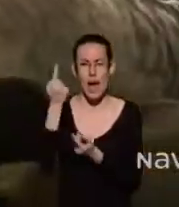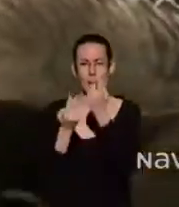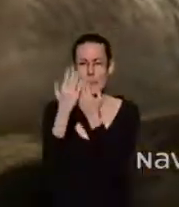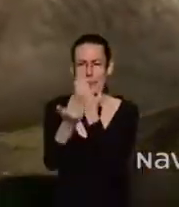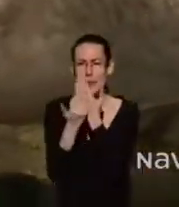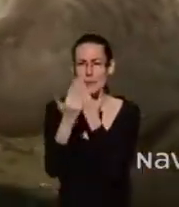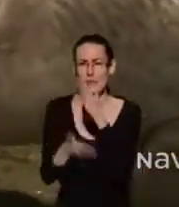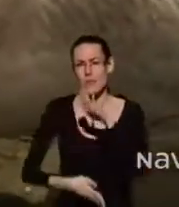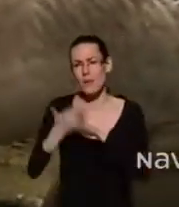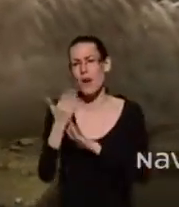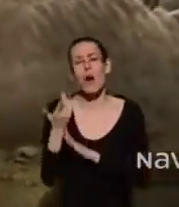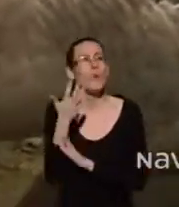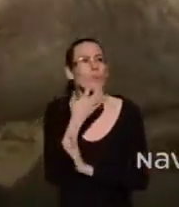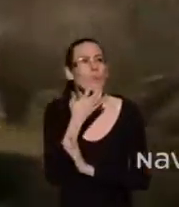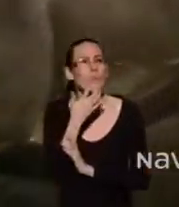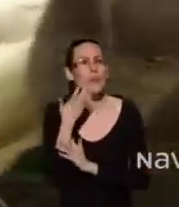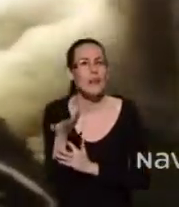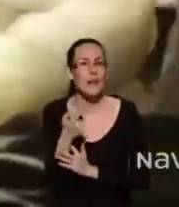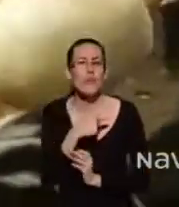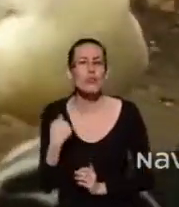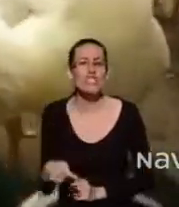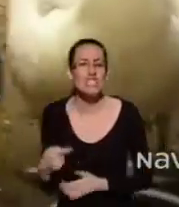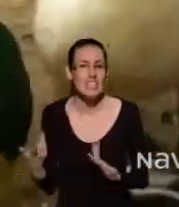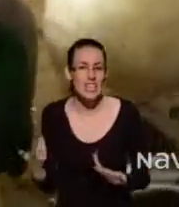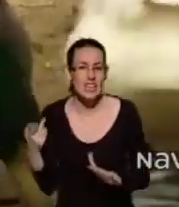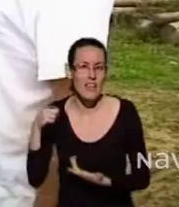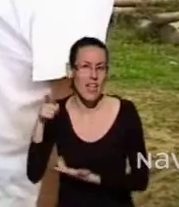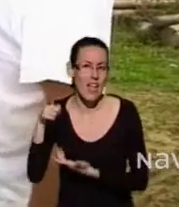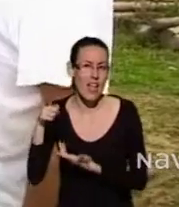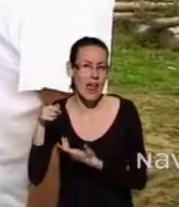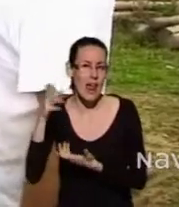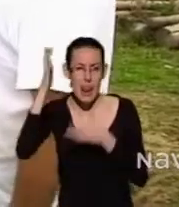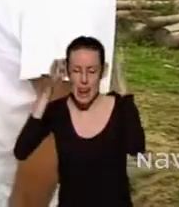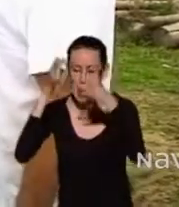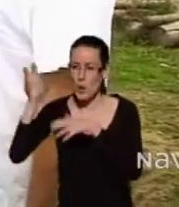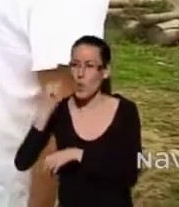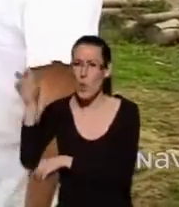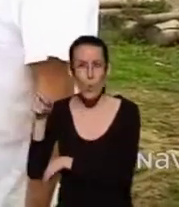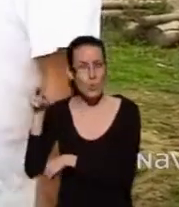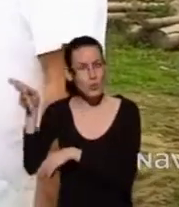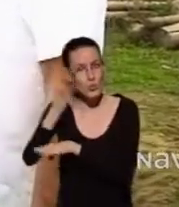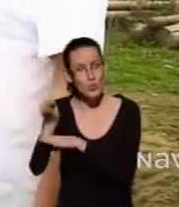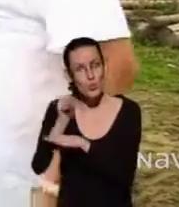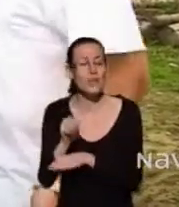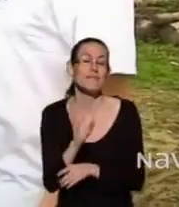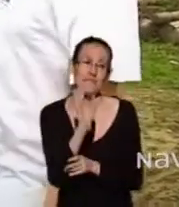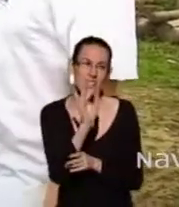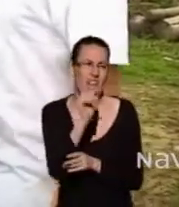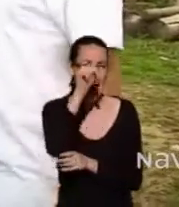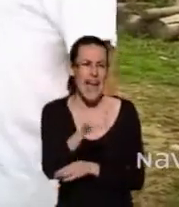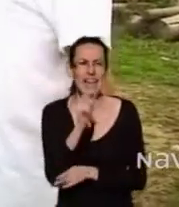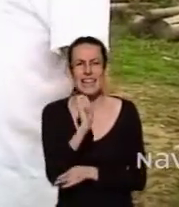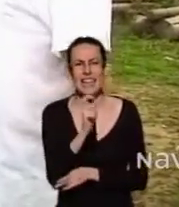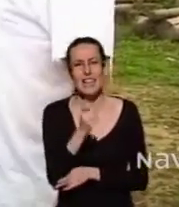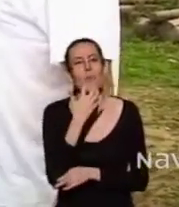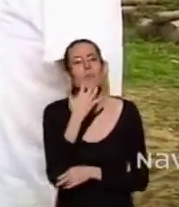por ejemplo, a Chile, os trae aquí los animales y vosotros los cuidáis. Aquí hay de un montón de familias que nos han traído, que se van, que no